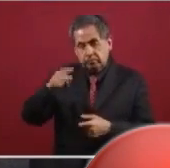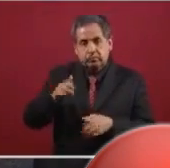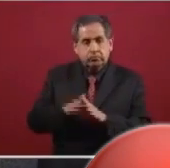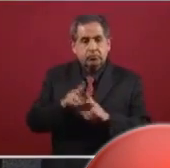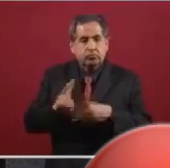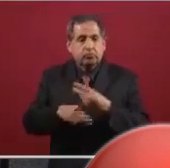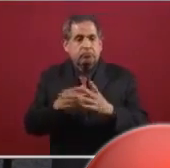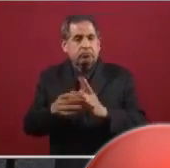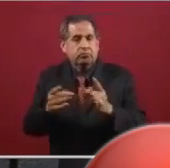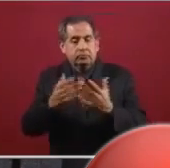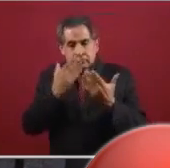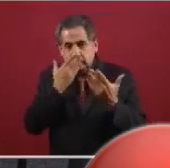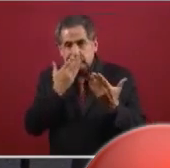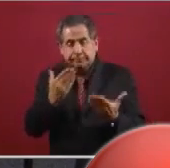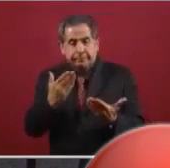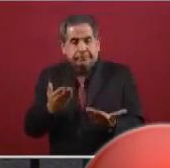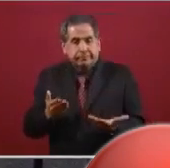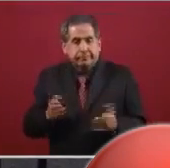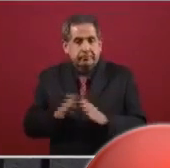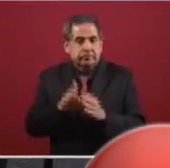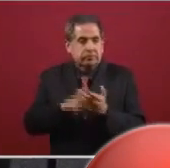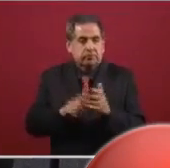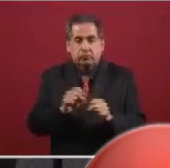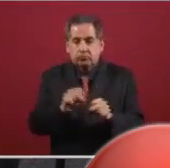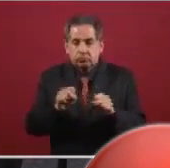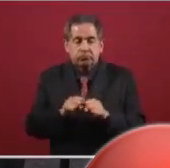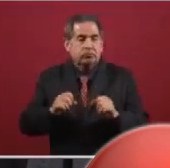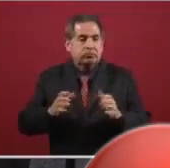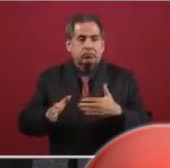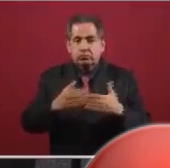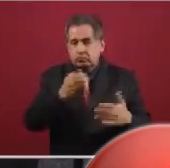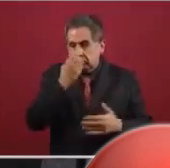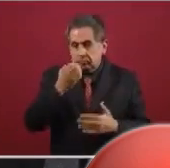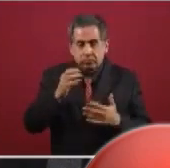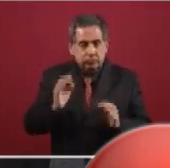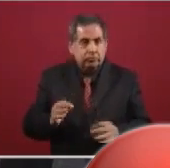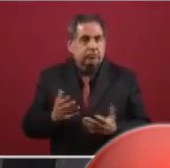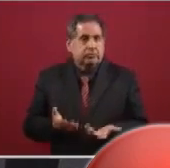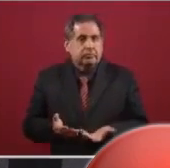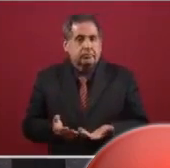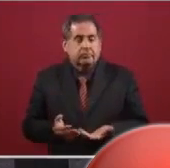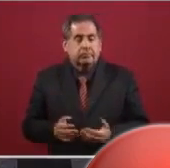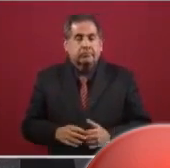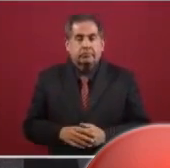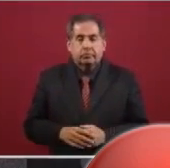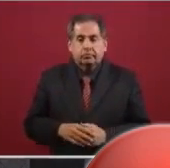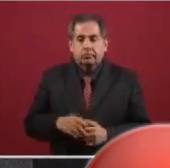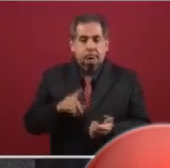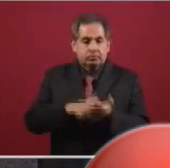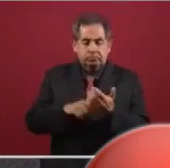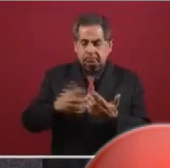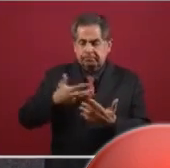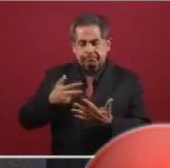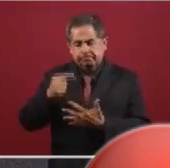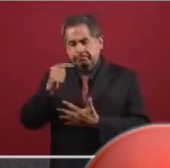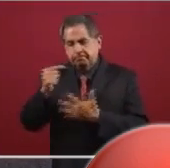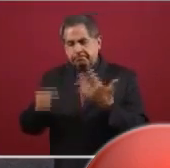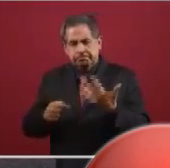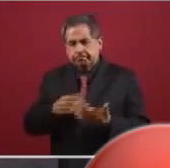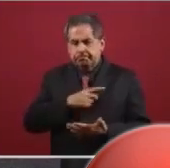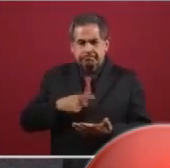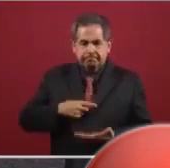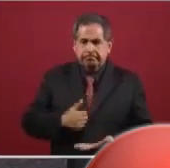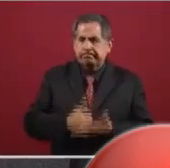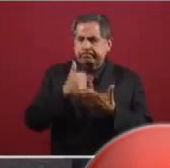en buen estado las aulas, los planteles educativos. Tenemos todos que ayudar,